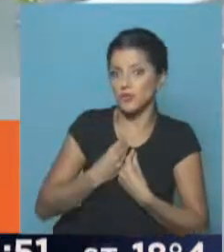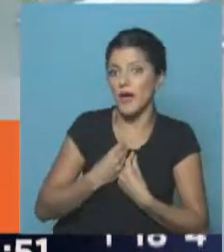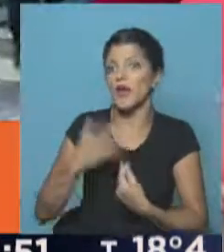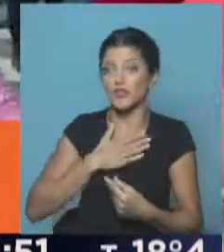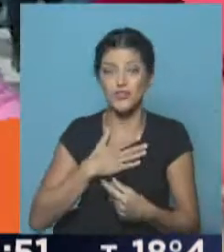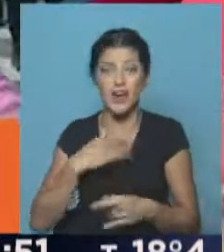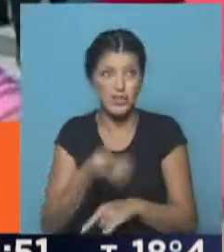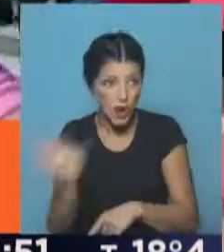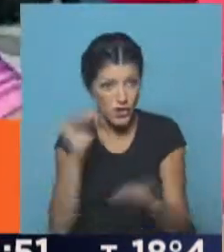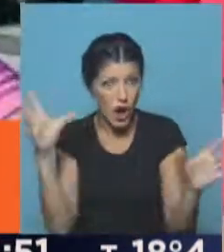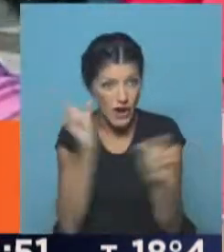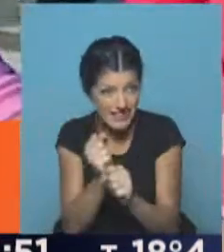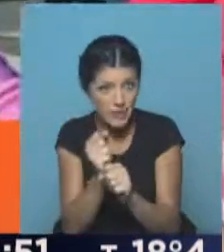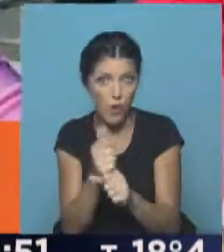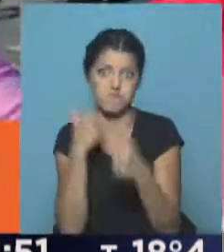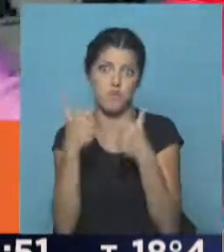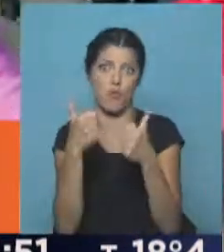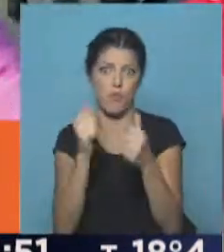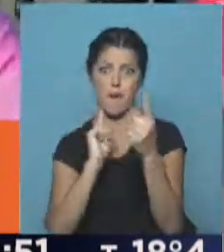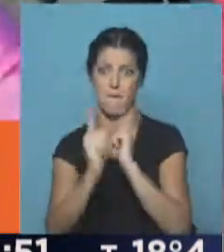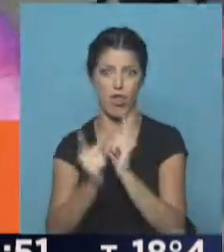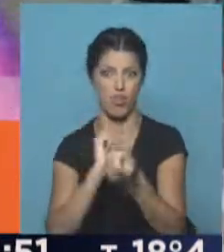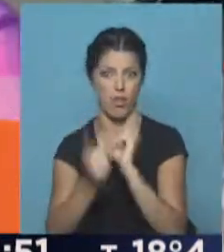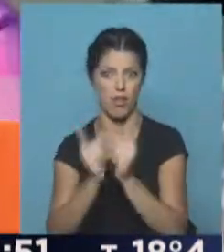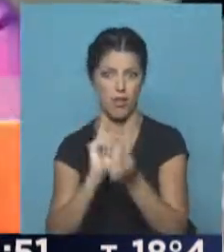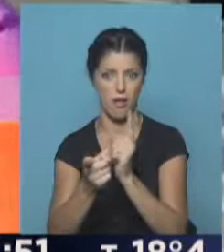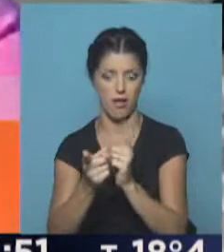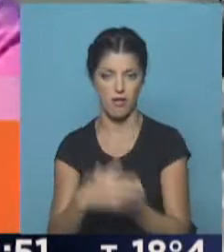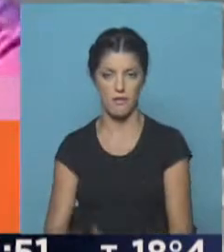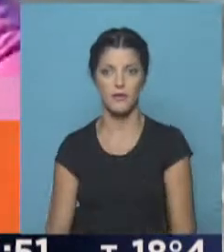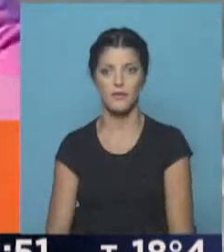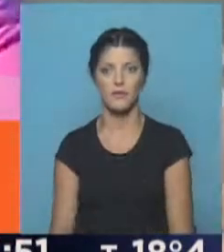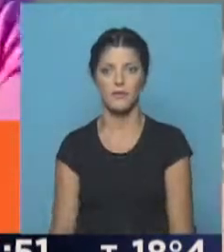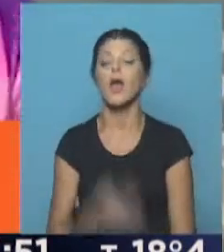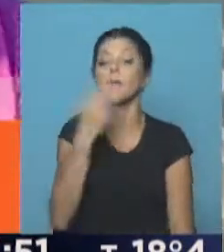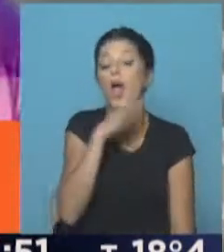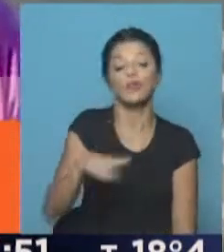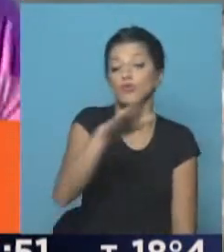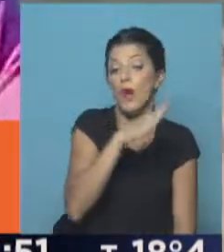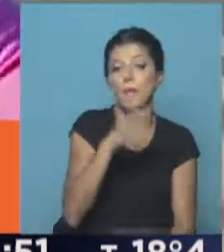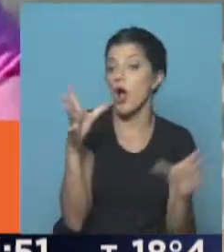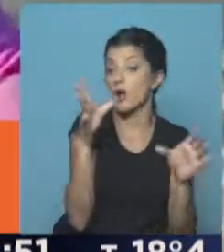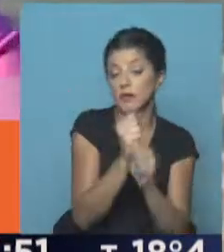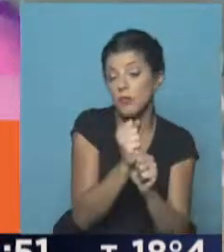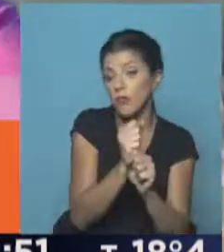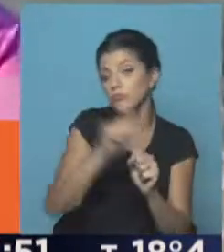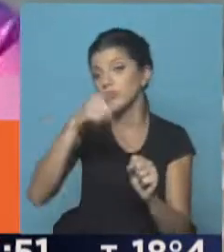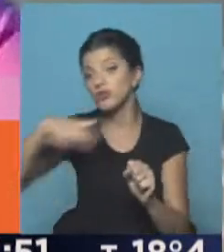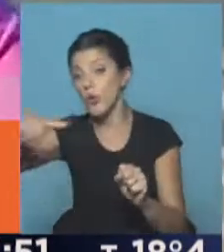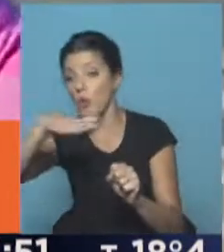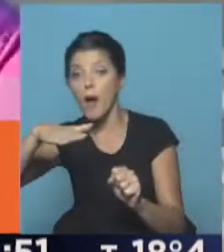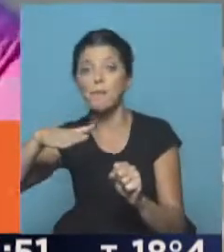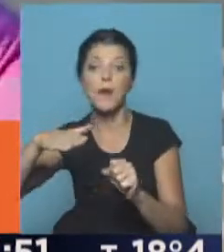colectivo, es bárbaro porque la verdad que va a haber un lugar para el colectivo, para los peatones y